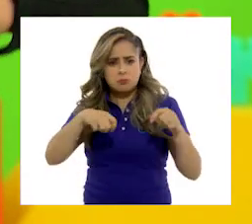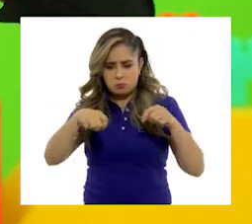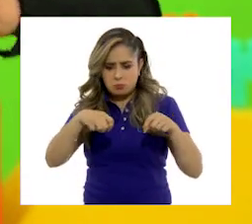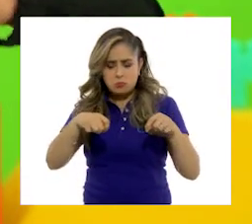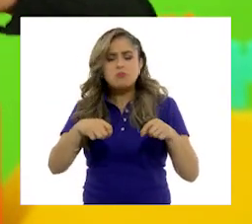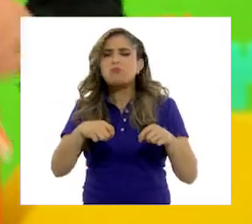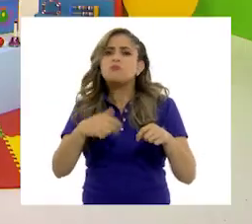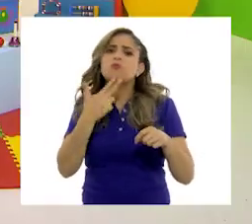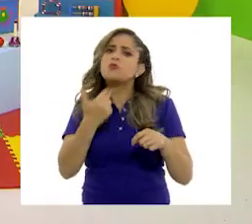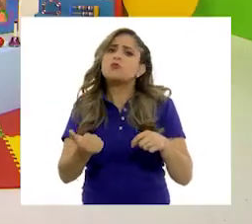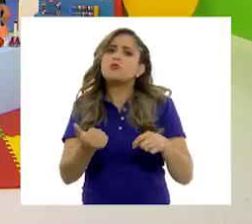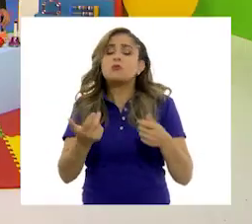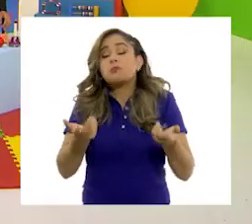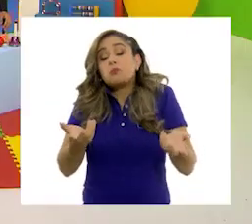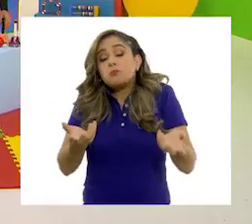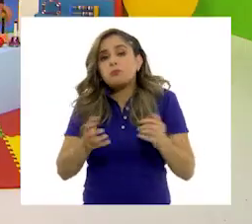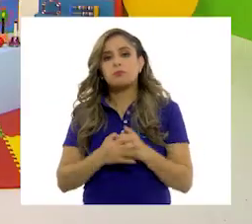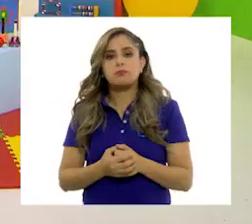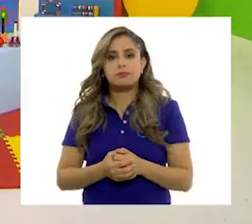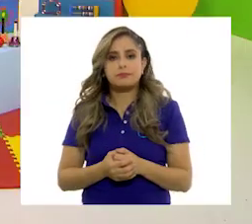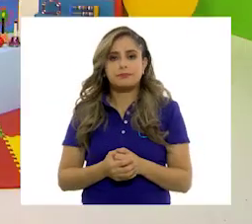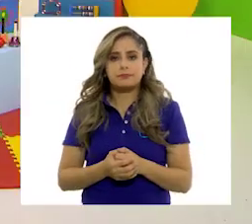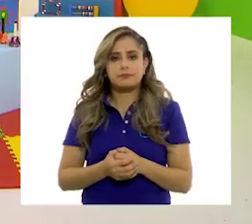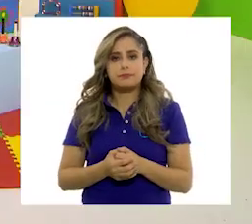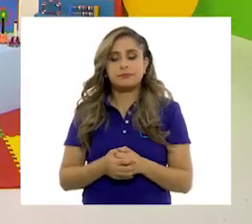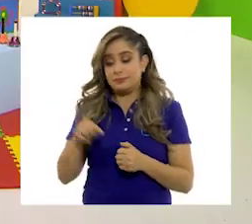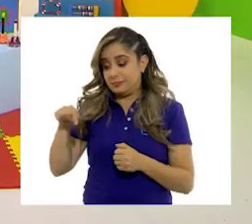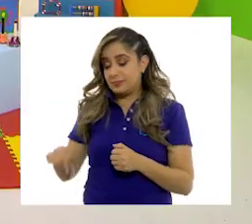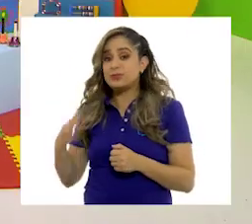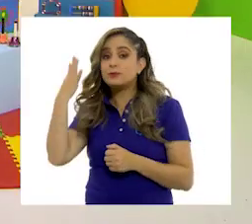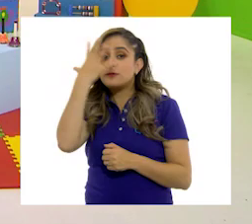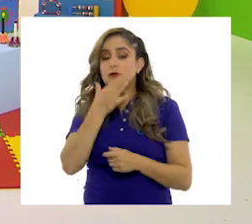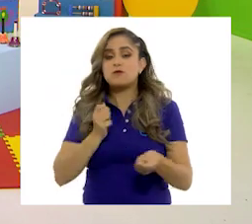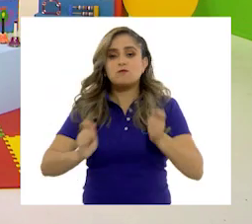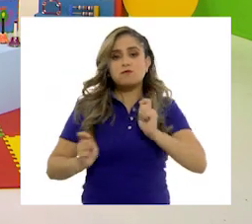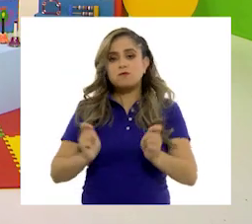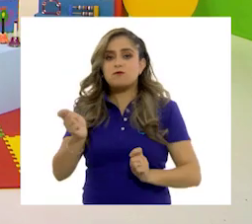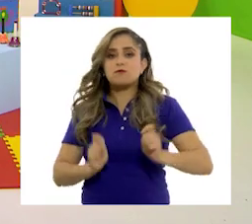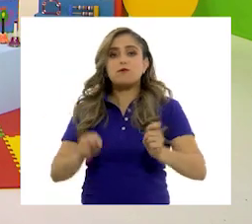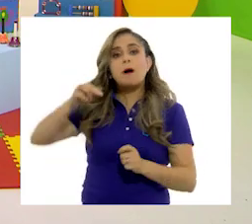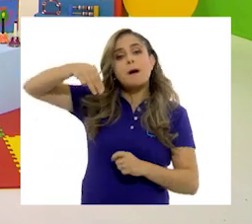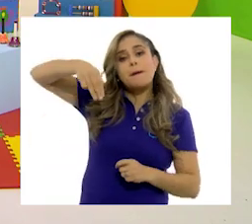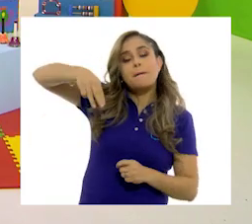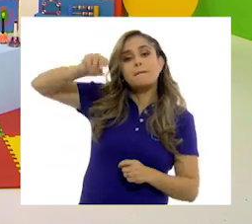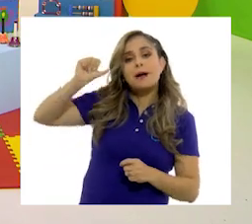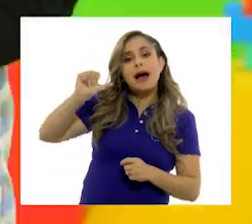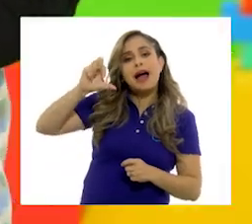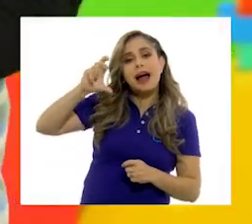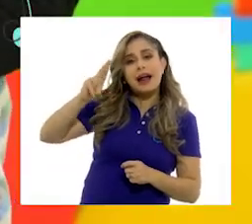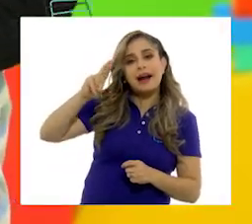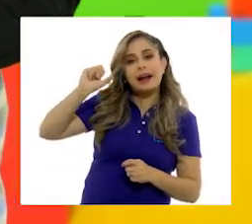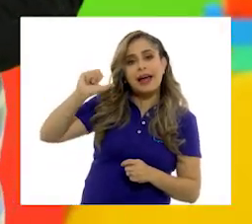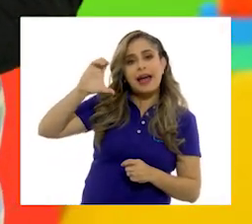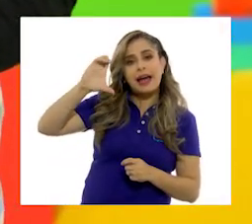no. Acá tenemos unas hermosas maracas. Estas sí sonaron, mira.